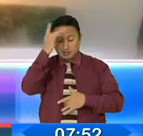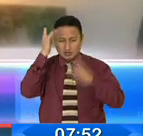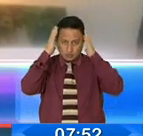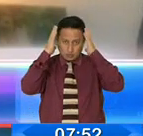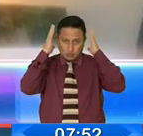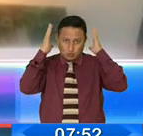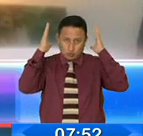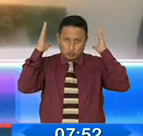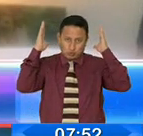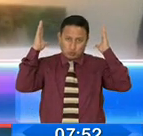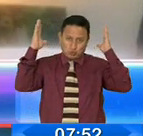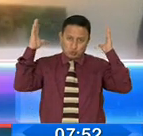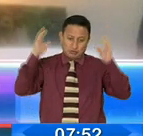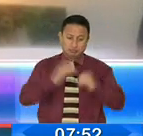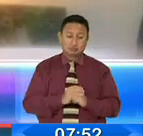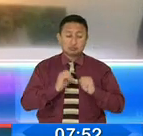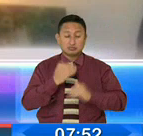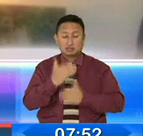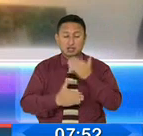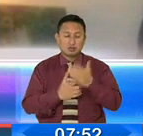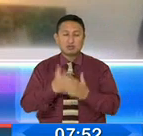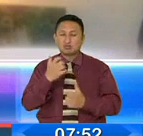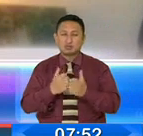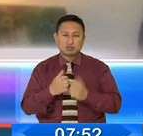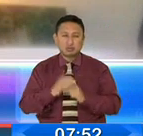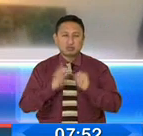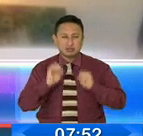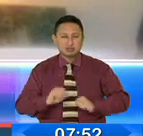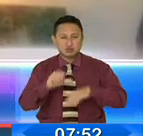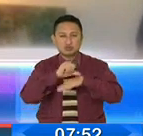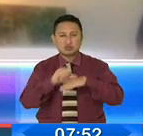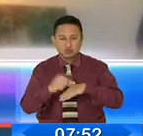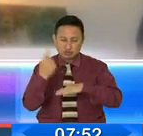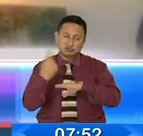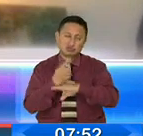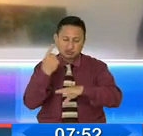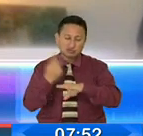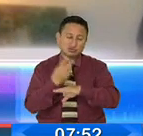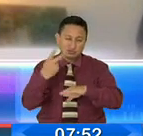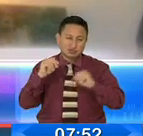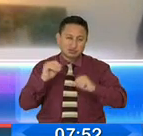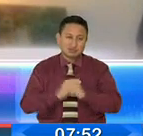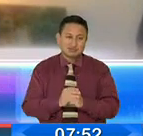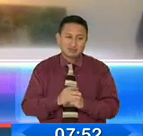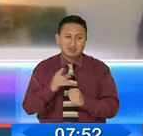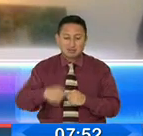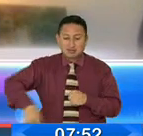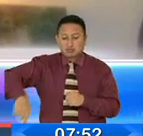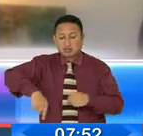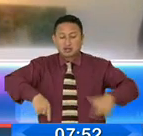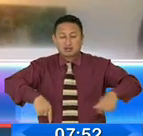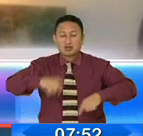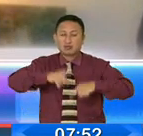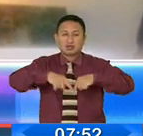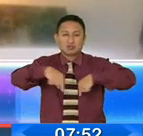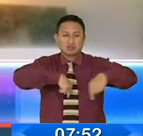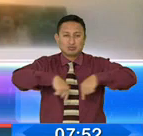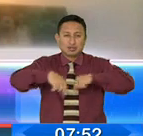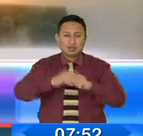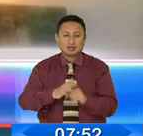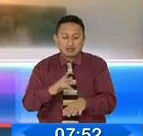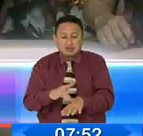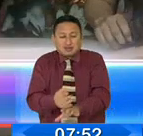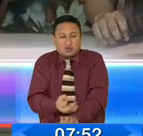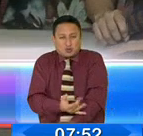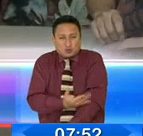niños expuestos a complicaciones, a cirugías, a secuelas en las extremidades, la movilidad, la